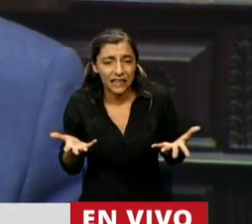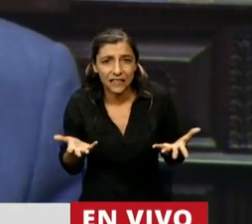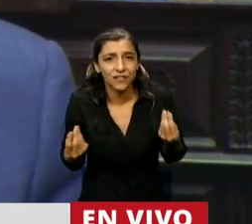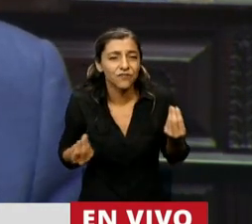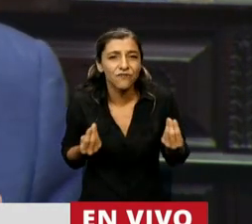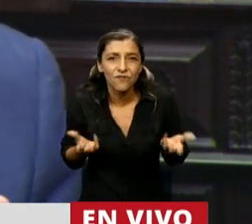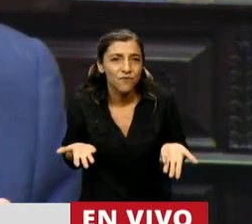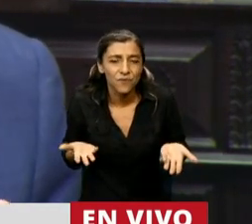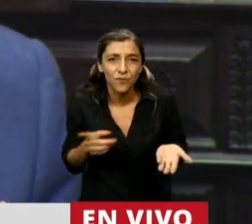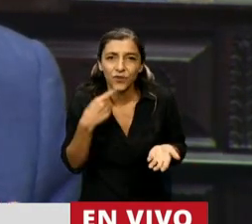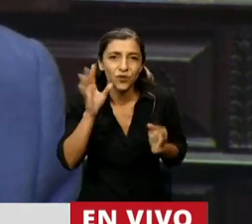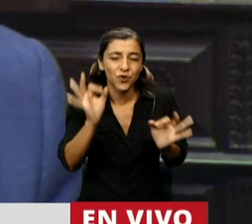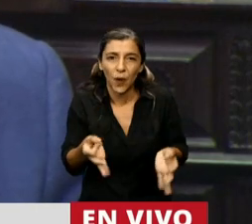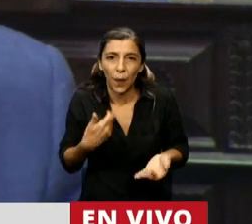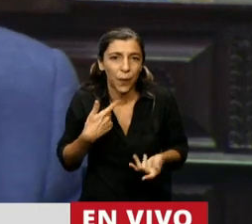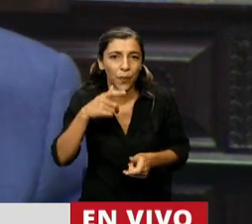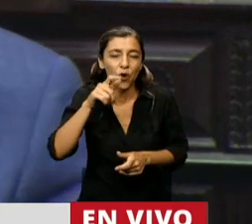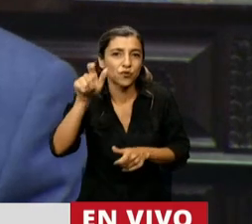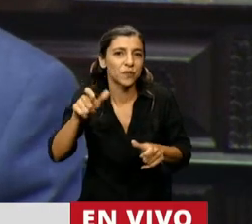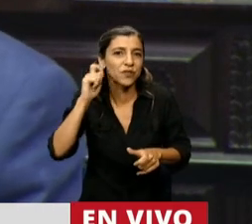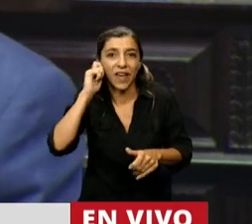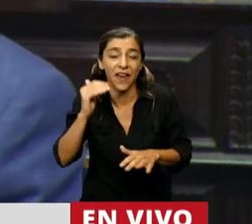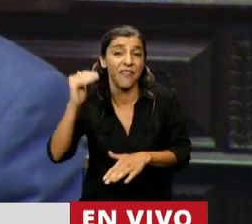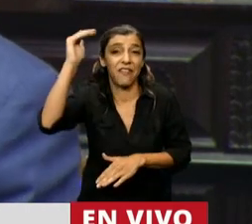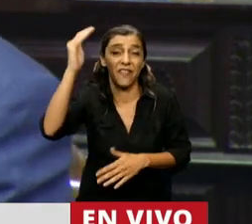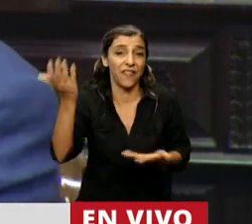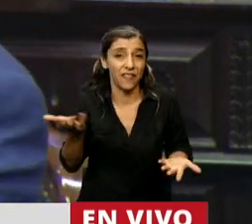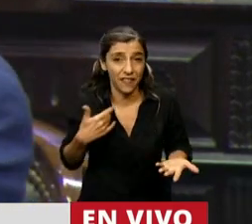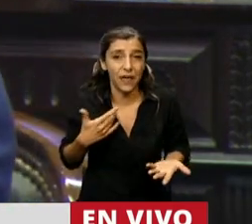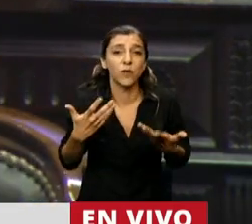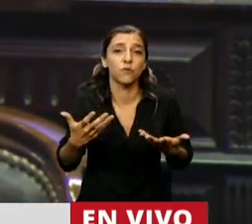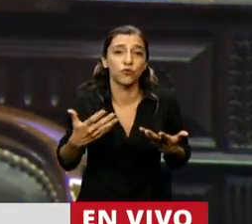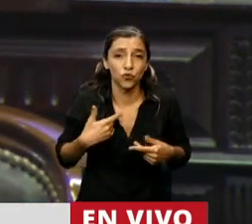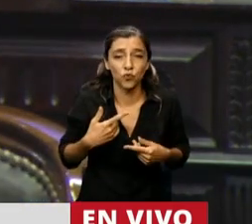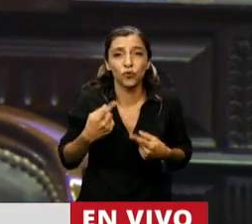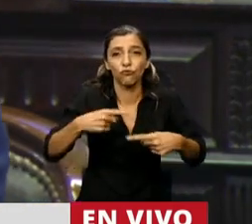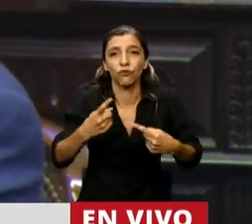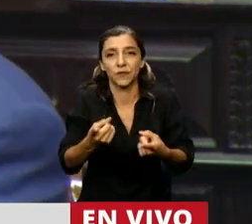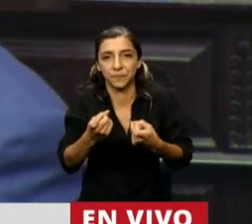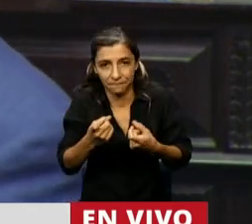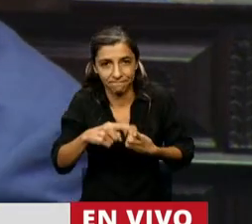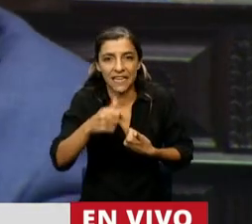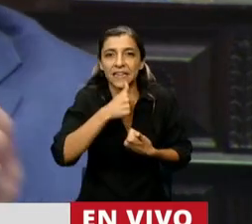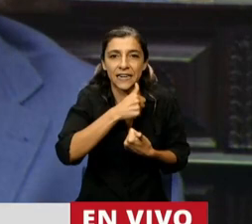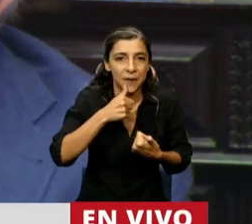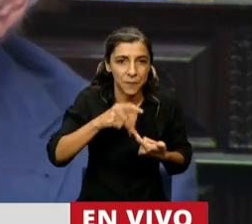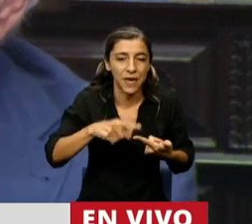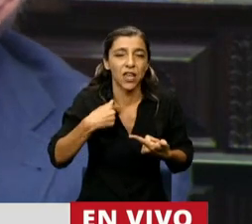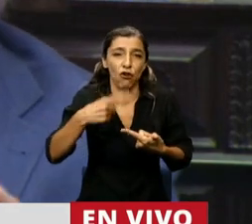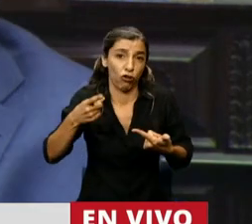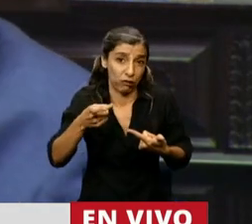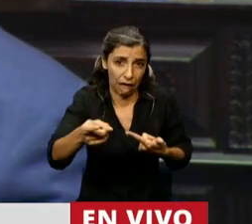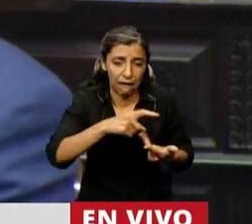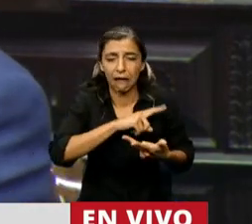uno de sabes que en determinada edad sobre todo cuando uno es un adulto mayor va a tener mayores necesidades remedios remedios oncológicos aparatología